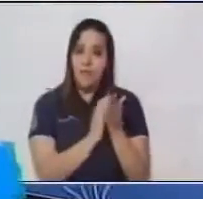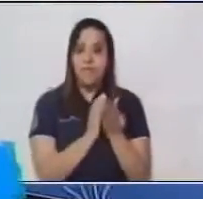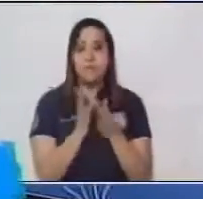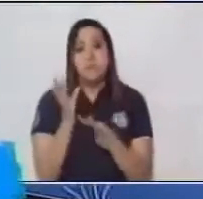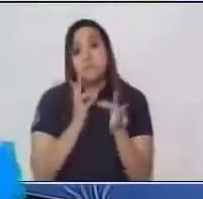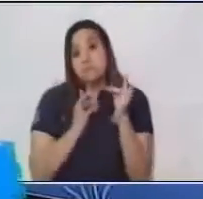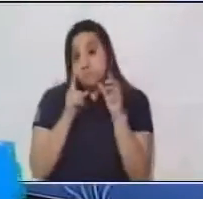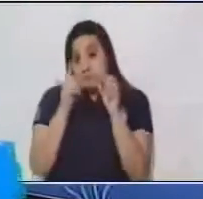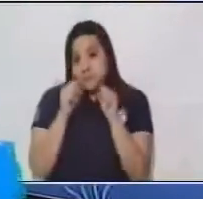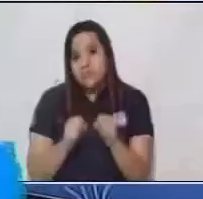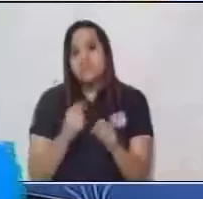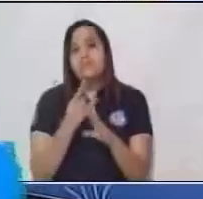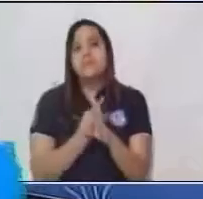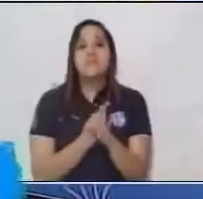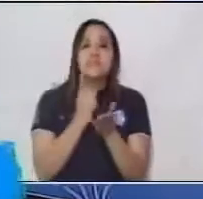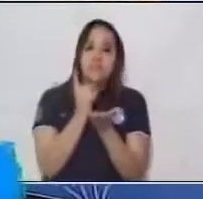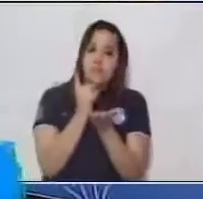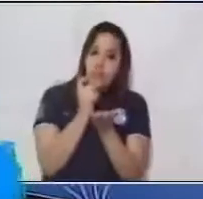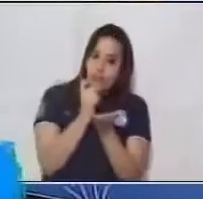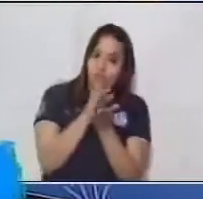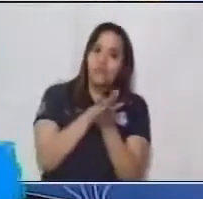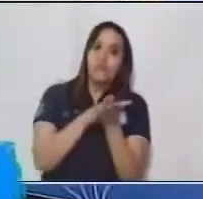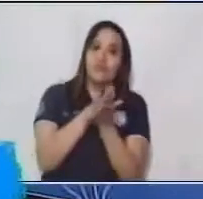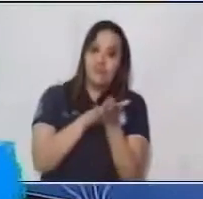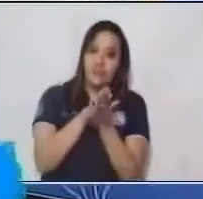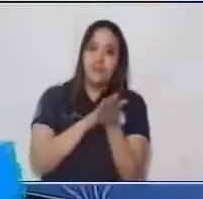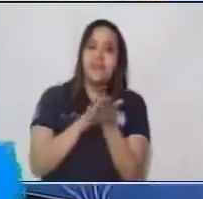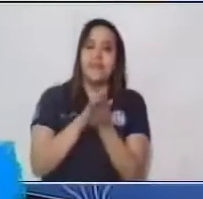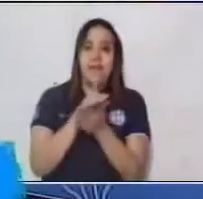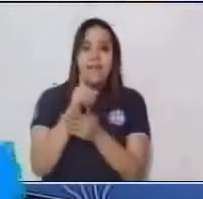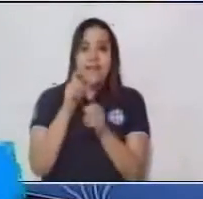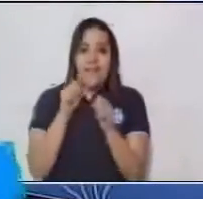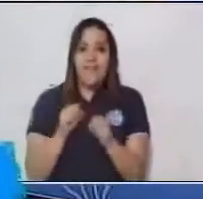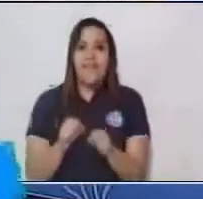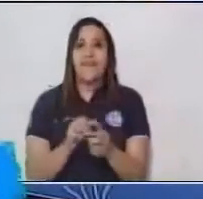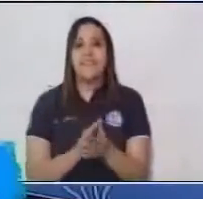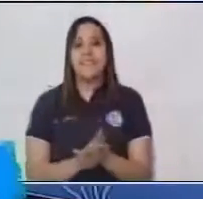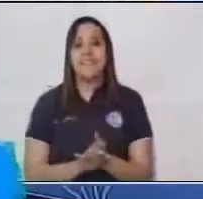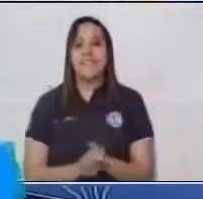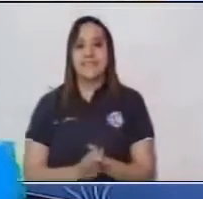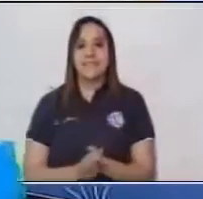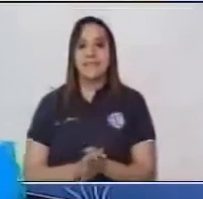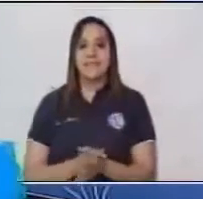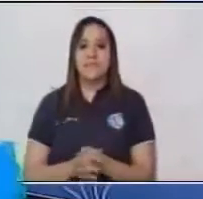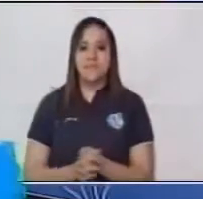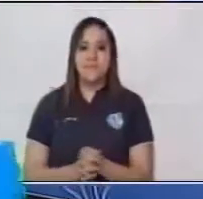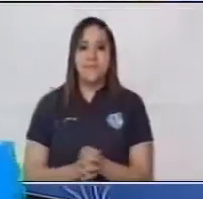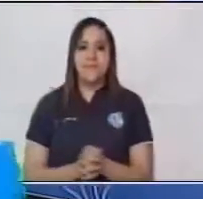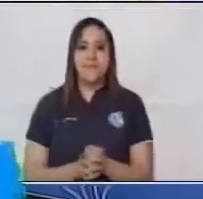Y si no tienes agua y jabón de manera inmediata, que puedas utilizar alcohol en gel.